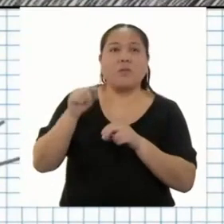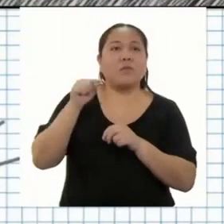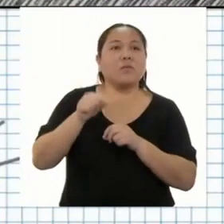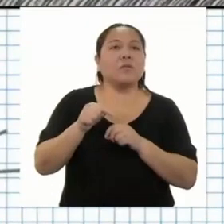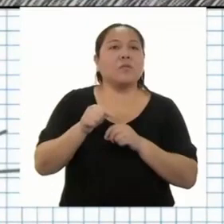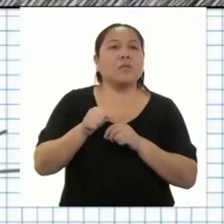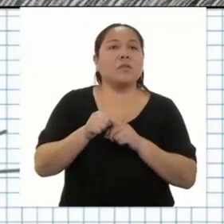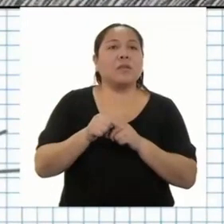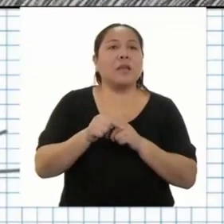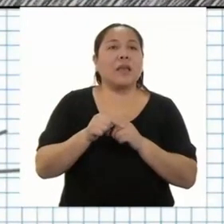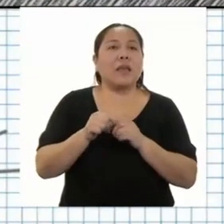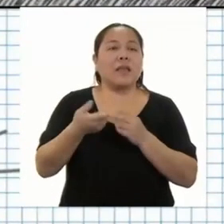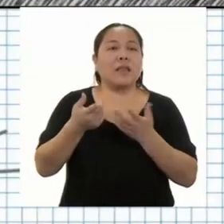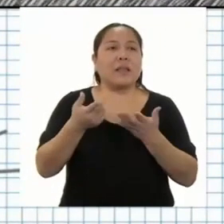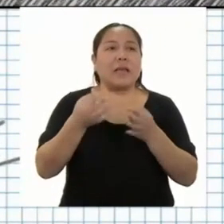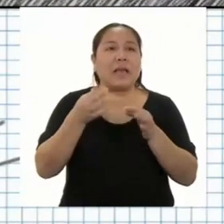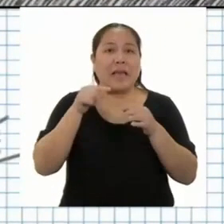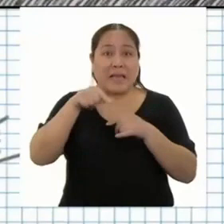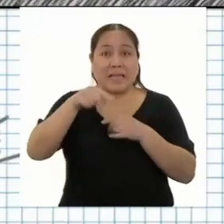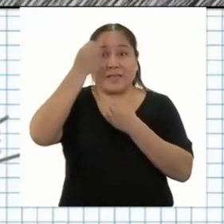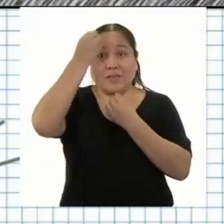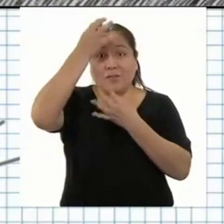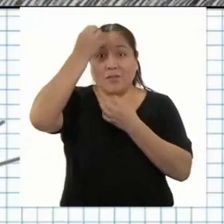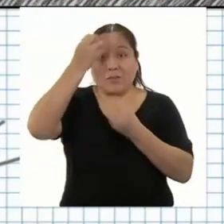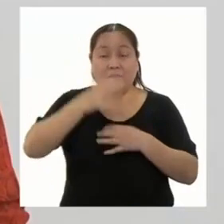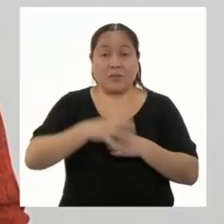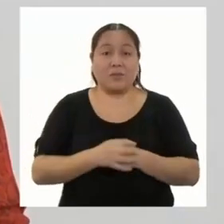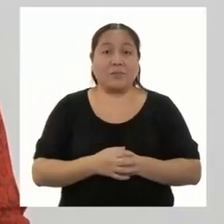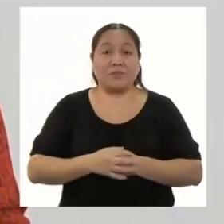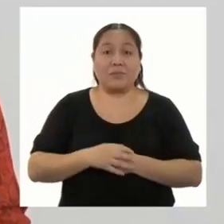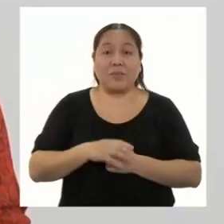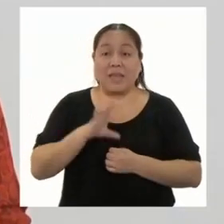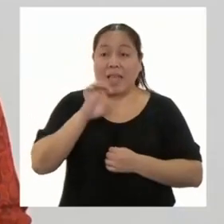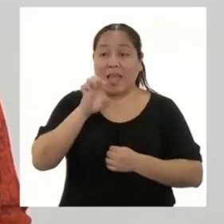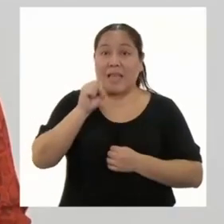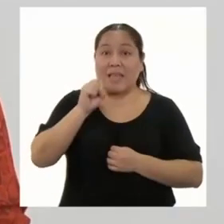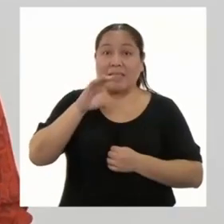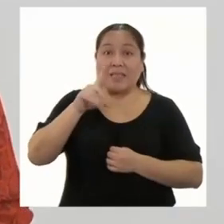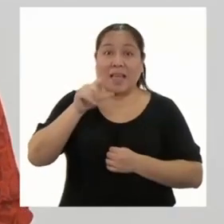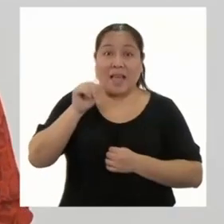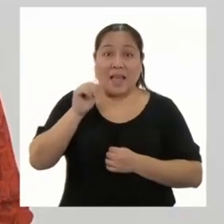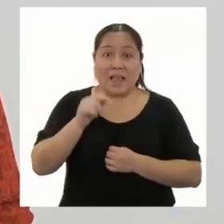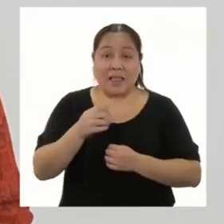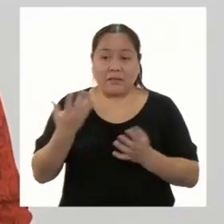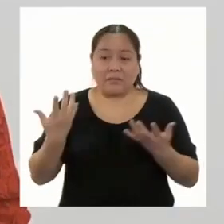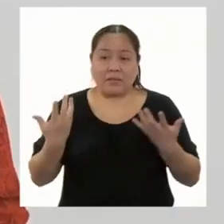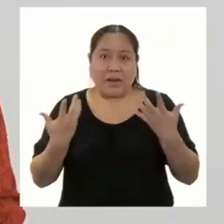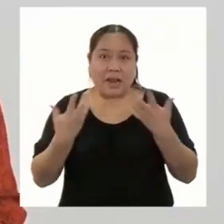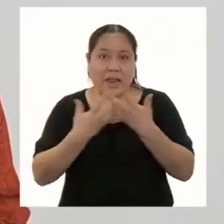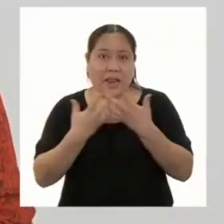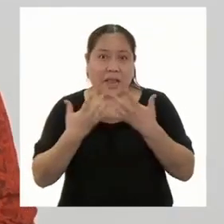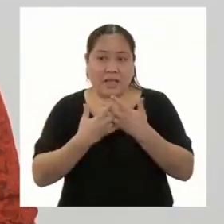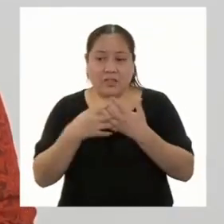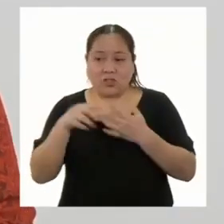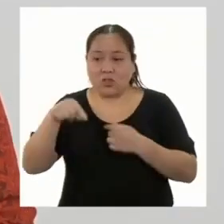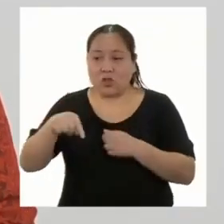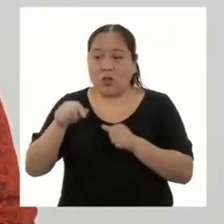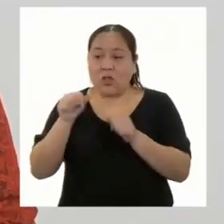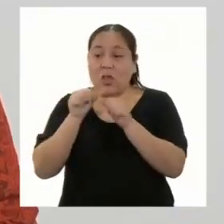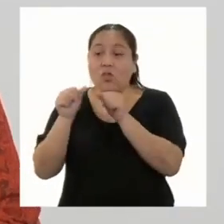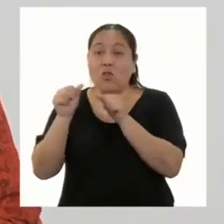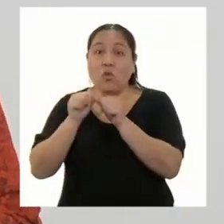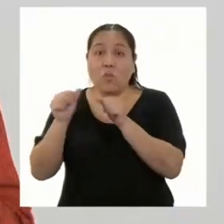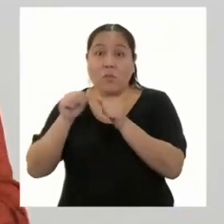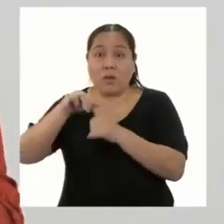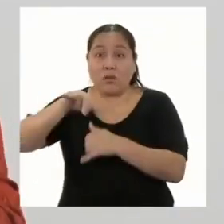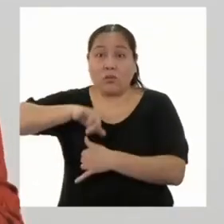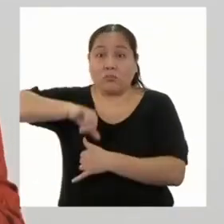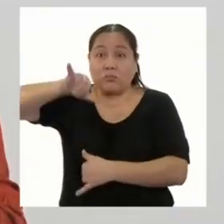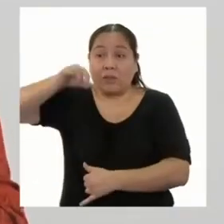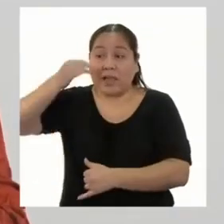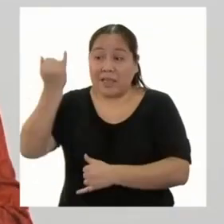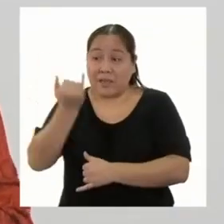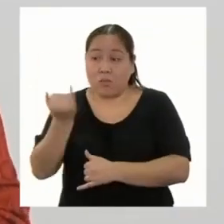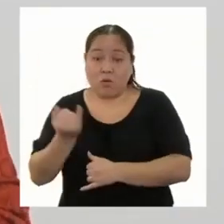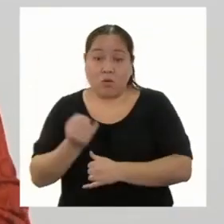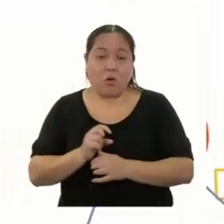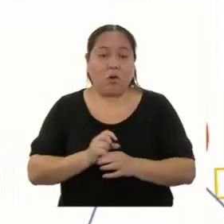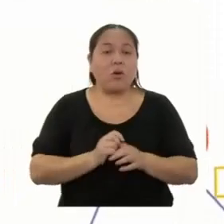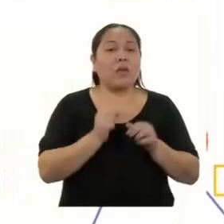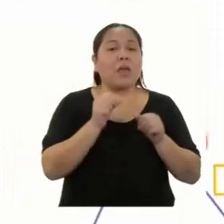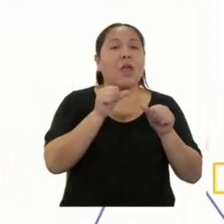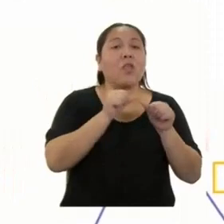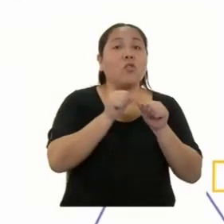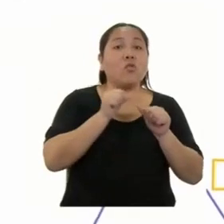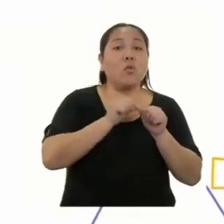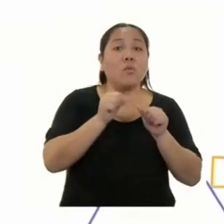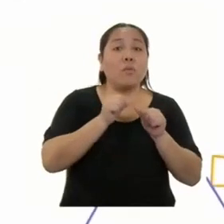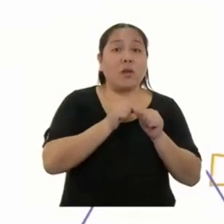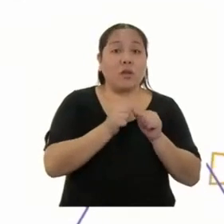la definición. La escala es la relación que existe entre el valor del dibujo y el valor del objeto